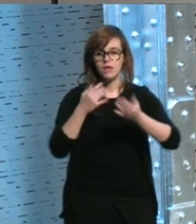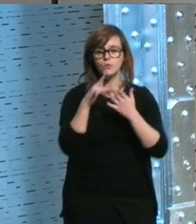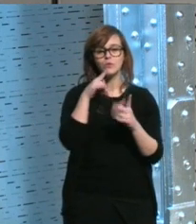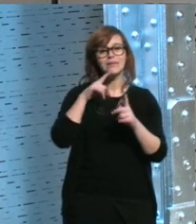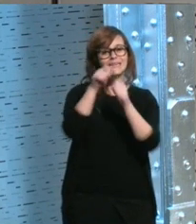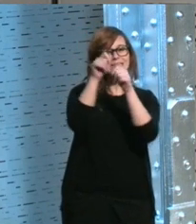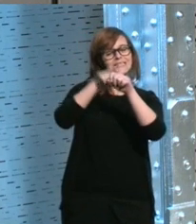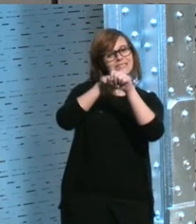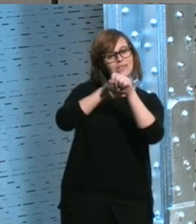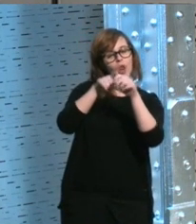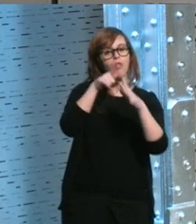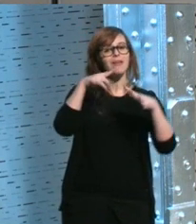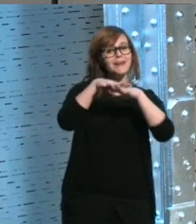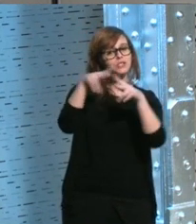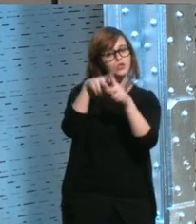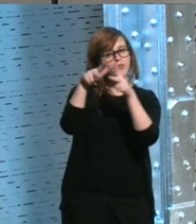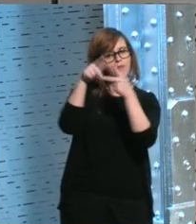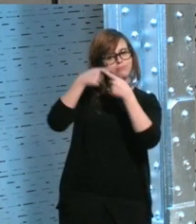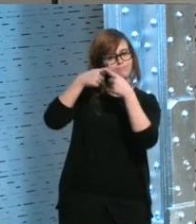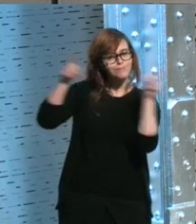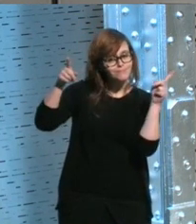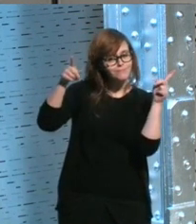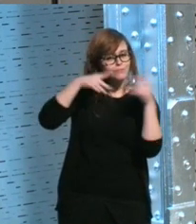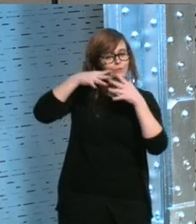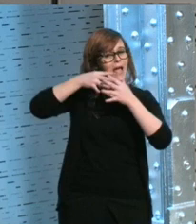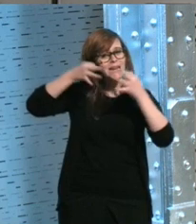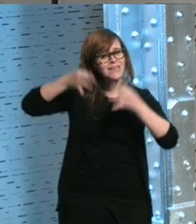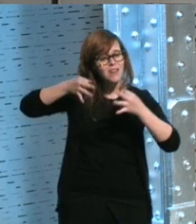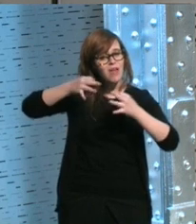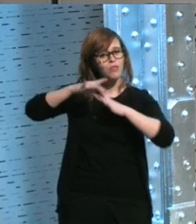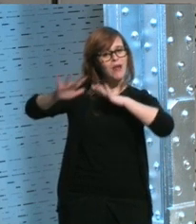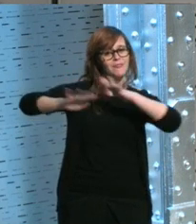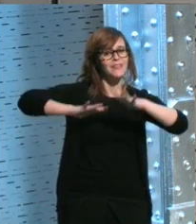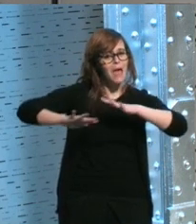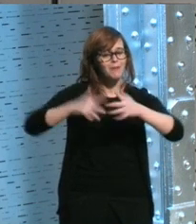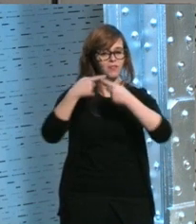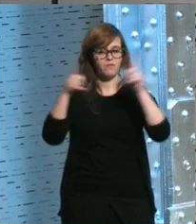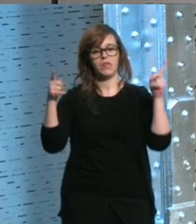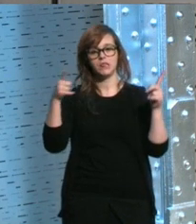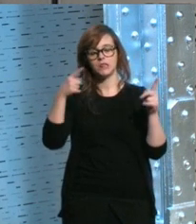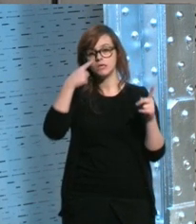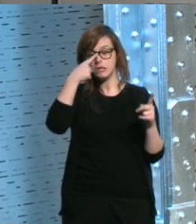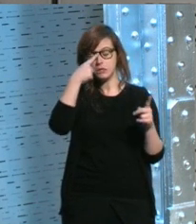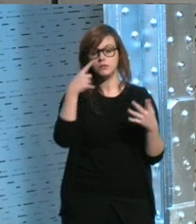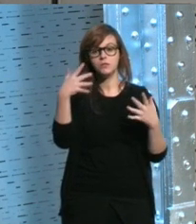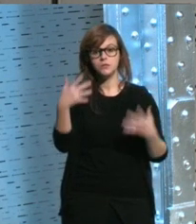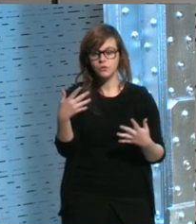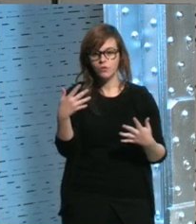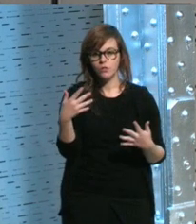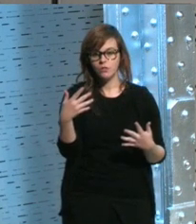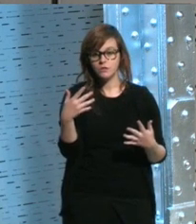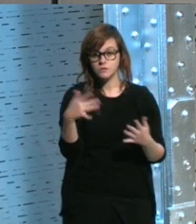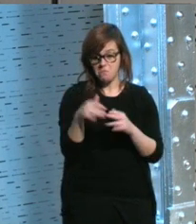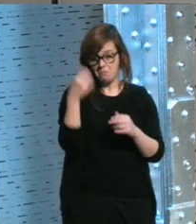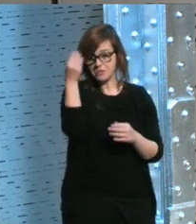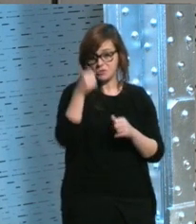redes sociales diferente, con una realidad, una dinámica diferente. Y yo creo que dentro de poco